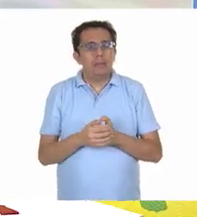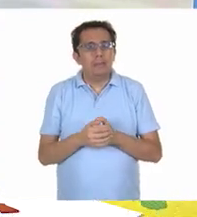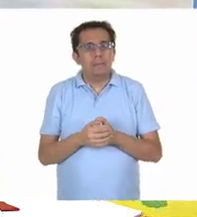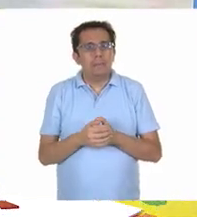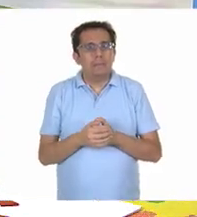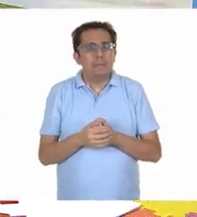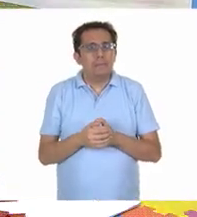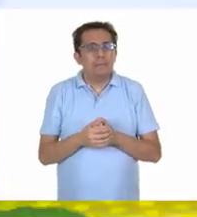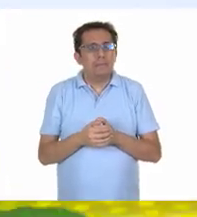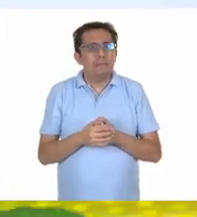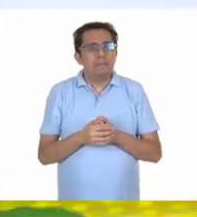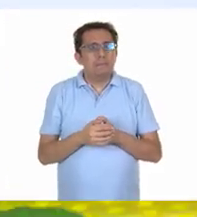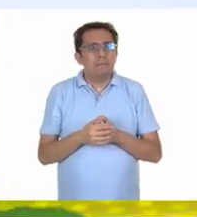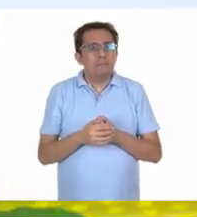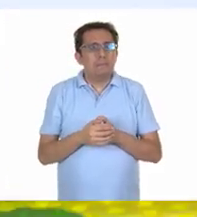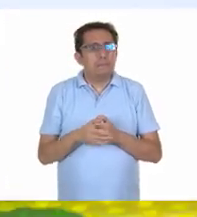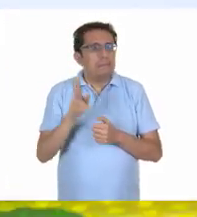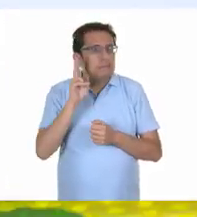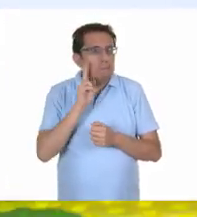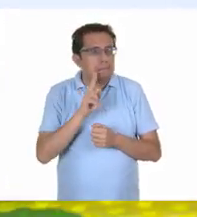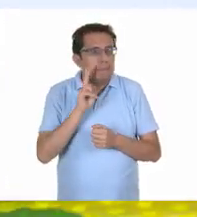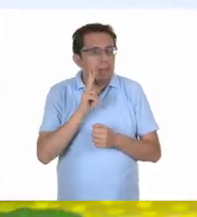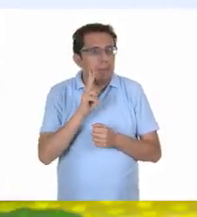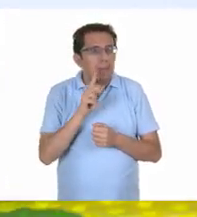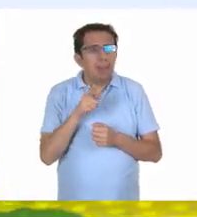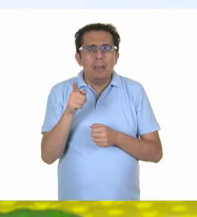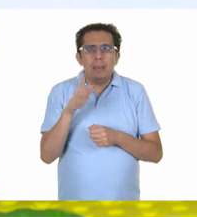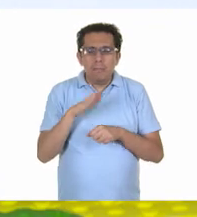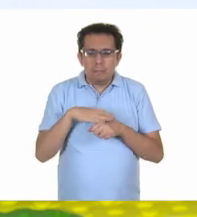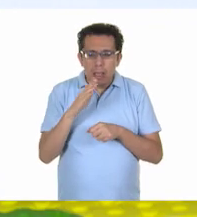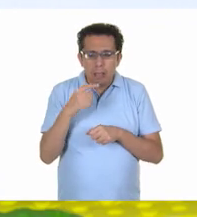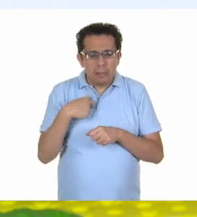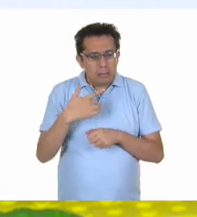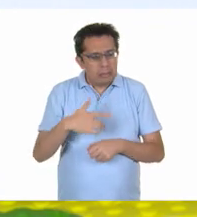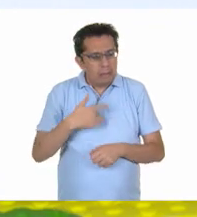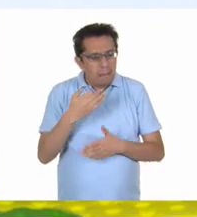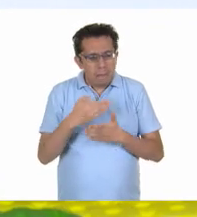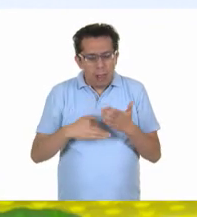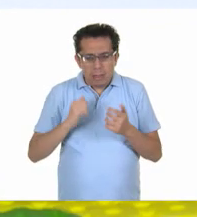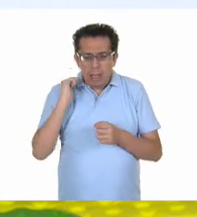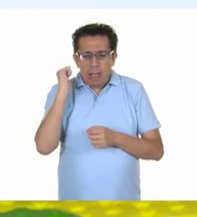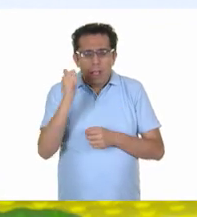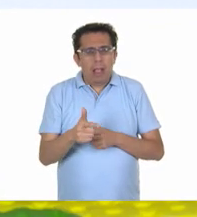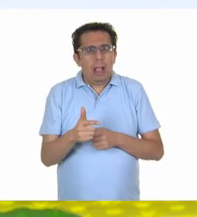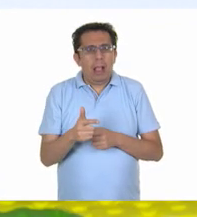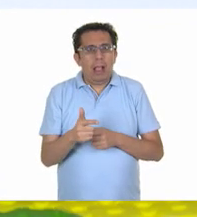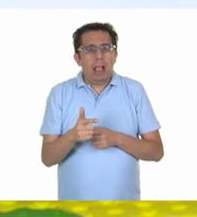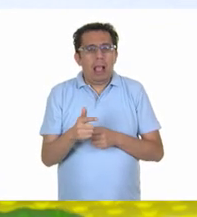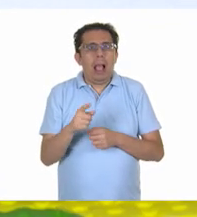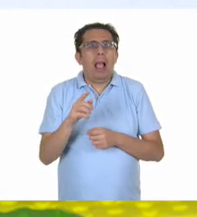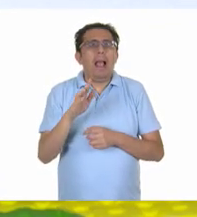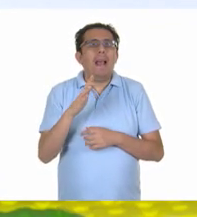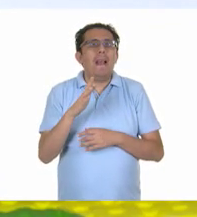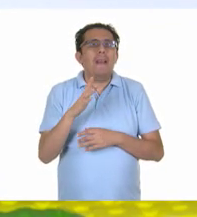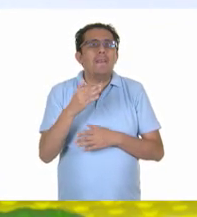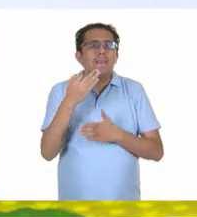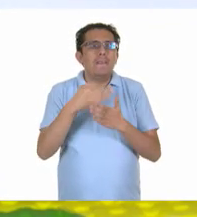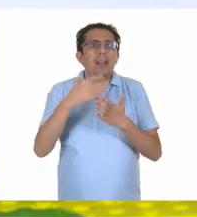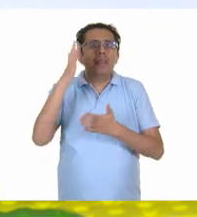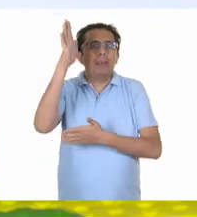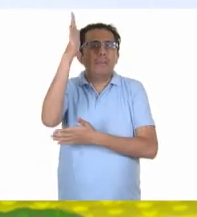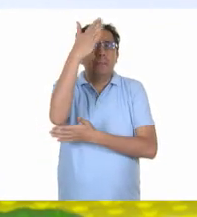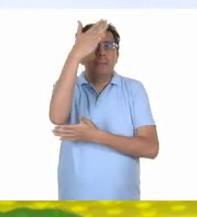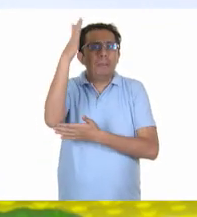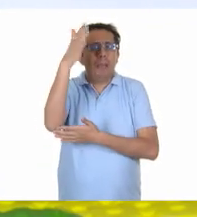no me acuerdo! A ver, vamos a ver. ¿Y qué más tenía? Siento que me está faltando algo. ¿Qué te